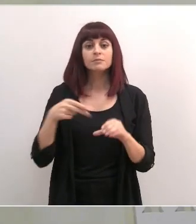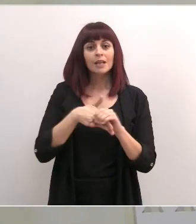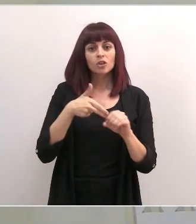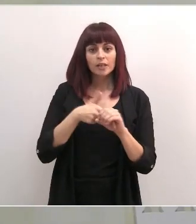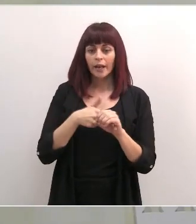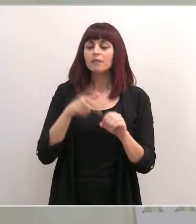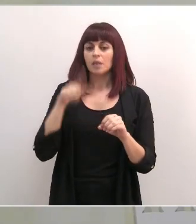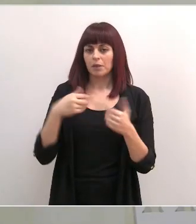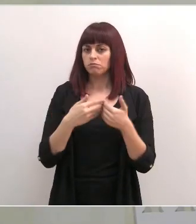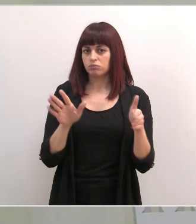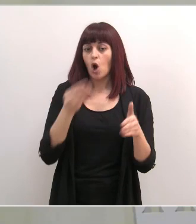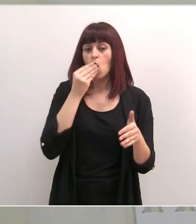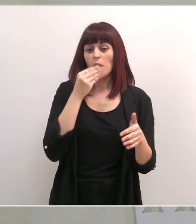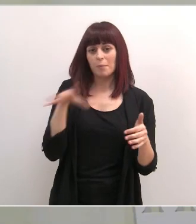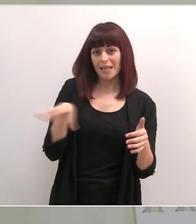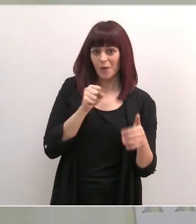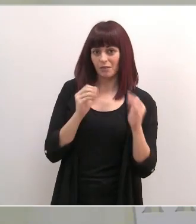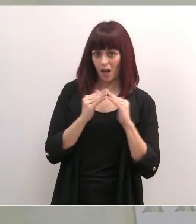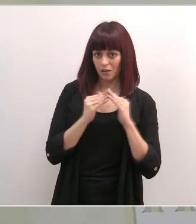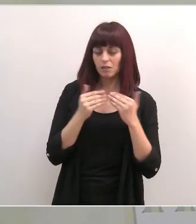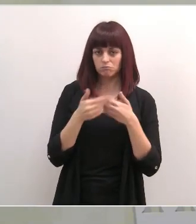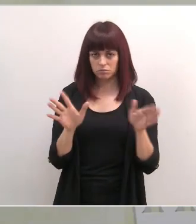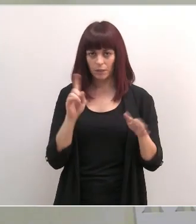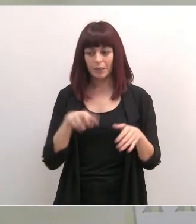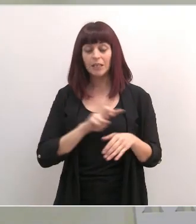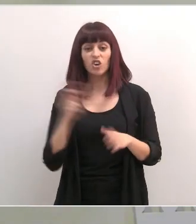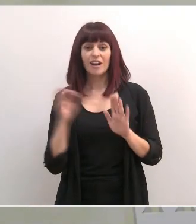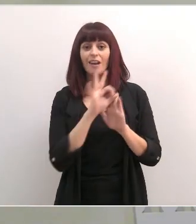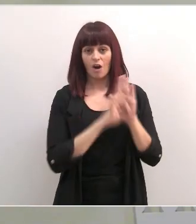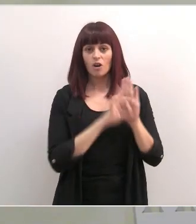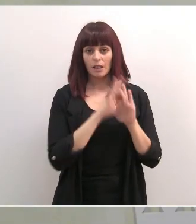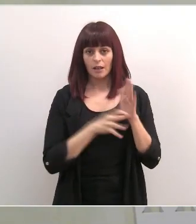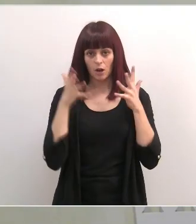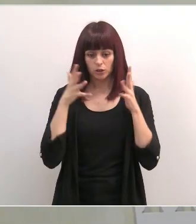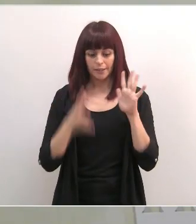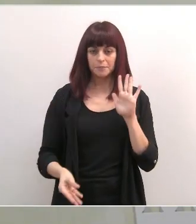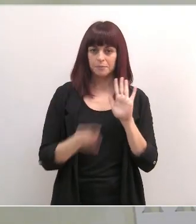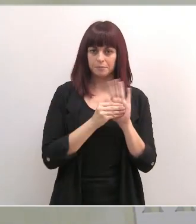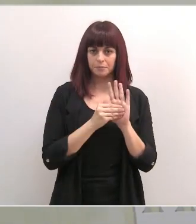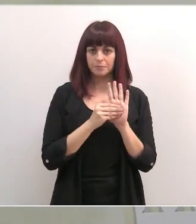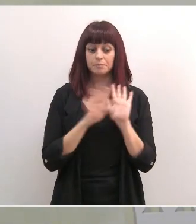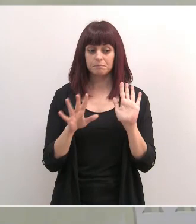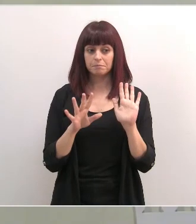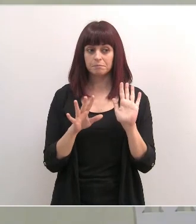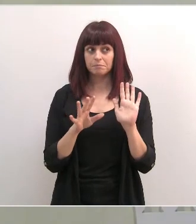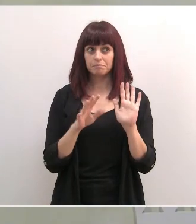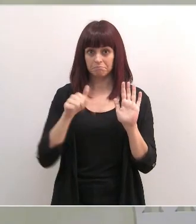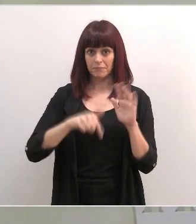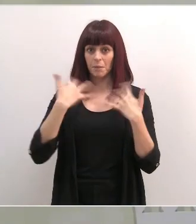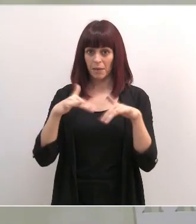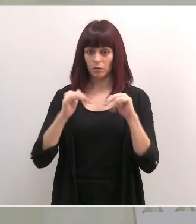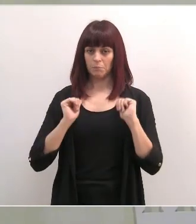combustible, comida para llevar a domicilio y otras que recogerá la orden de la Consejería, cuya entrada en vigor está prevista para este